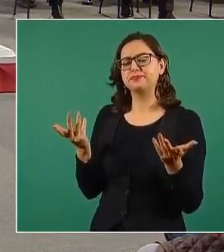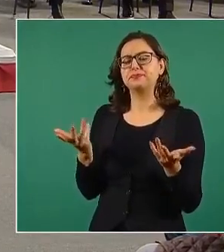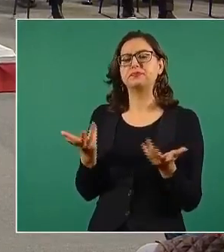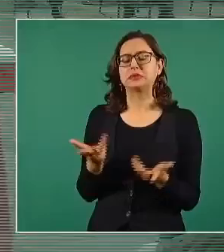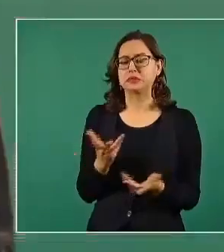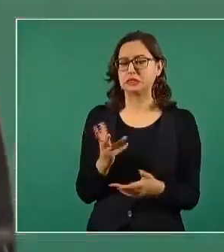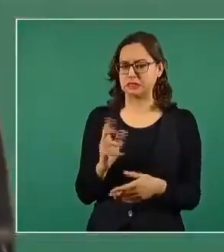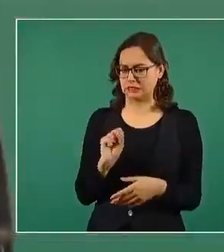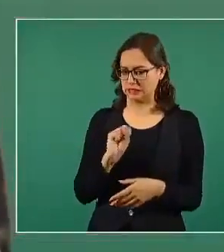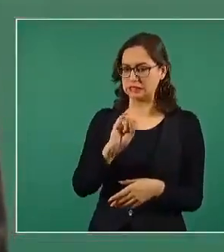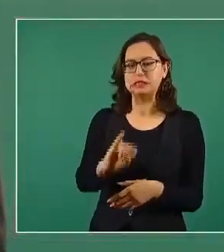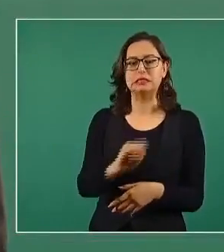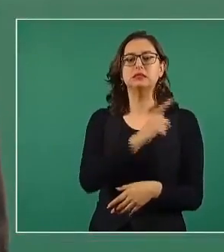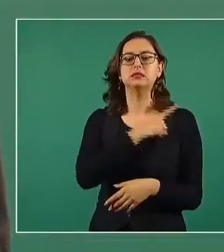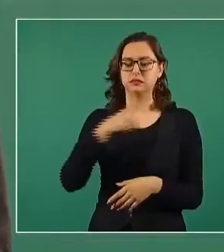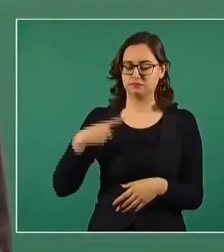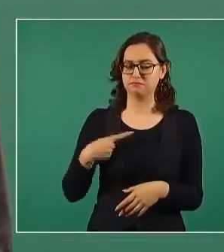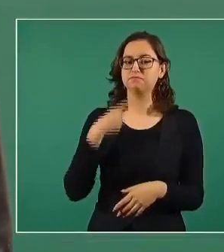denunciar,